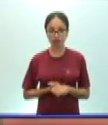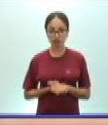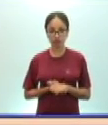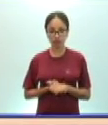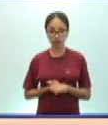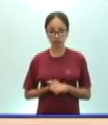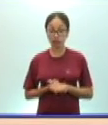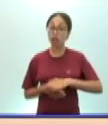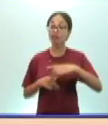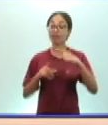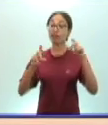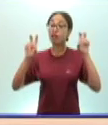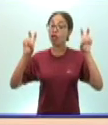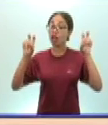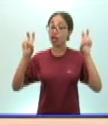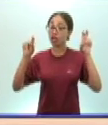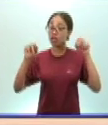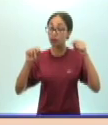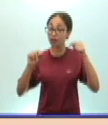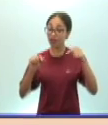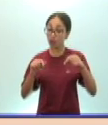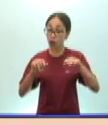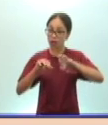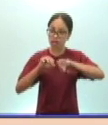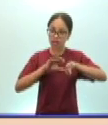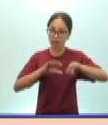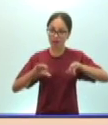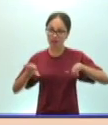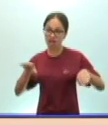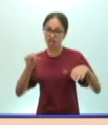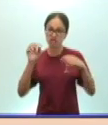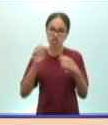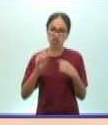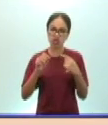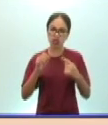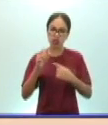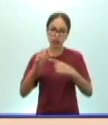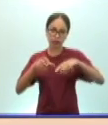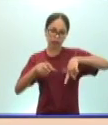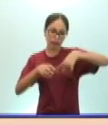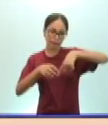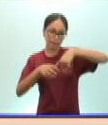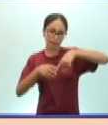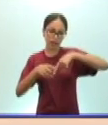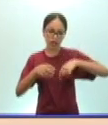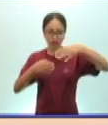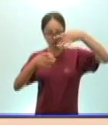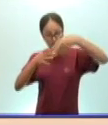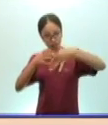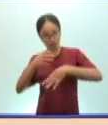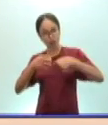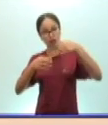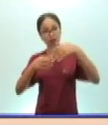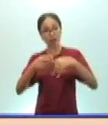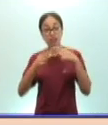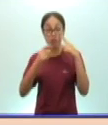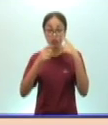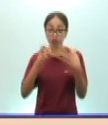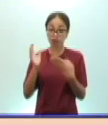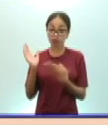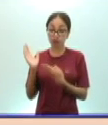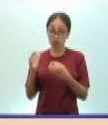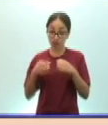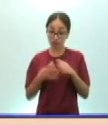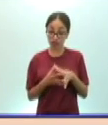Por eso el tema que les propongo es la separación de los componentes de las mezclas por filtración. Que veremos, por